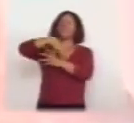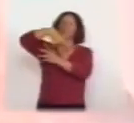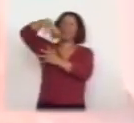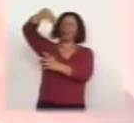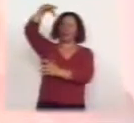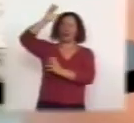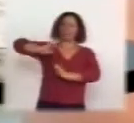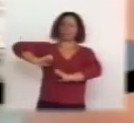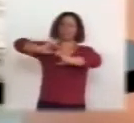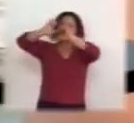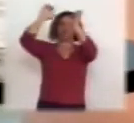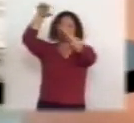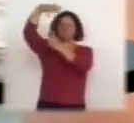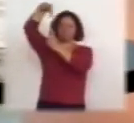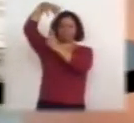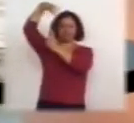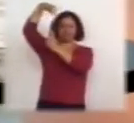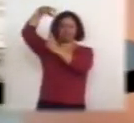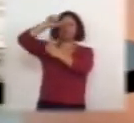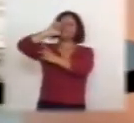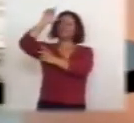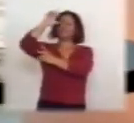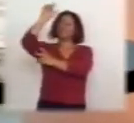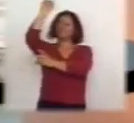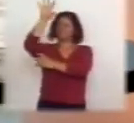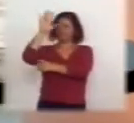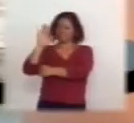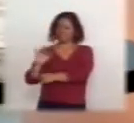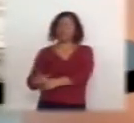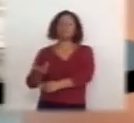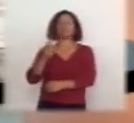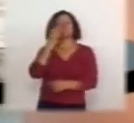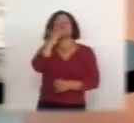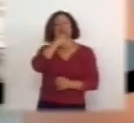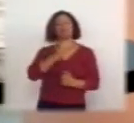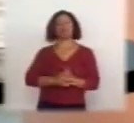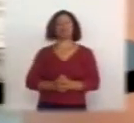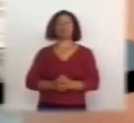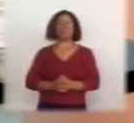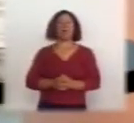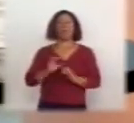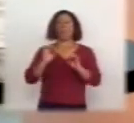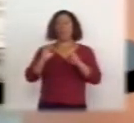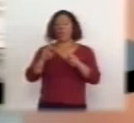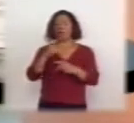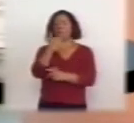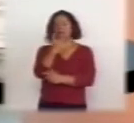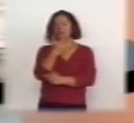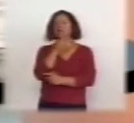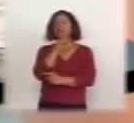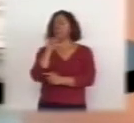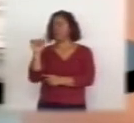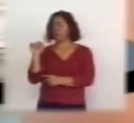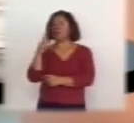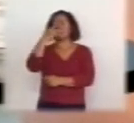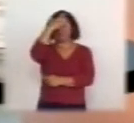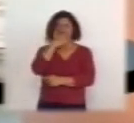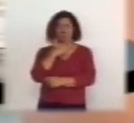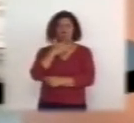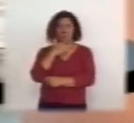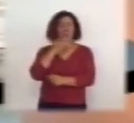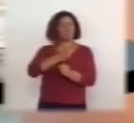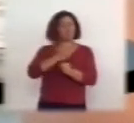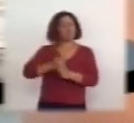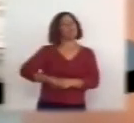Va a ser una experiencia muy bonita. Entonces, es una carrera de 7 kilómetros nocturna. Nocturna. ¿Es la primera ocasión que se realiza,